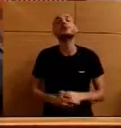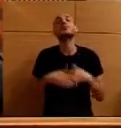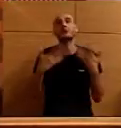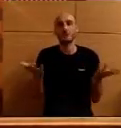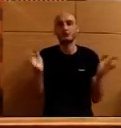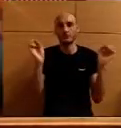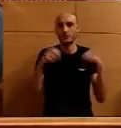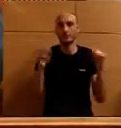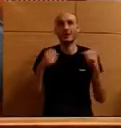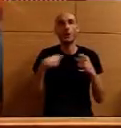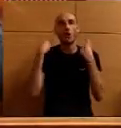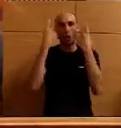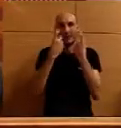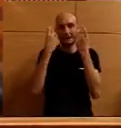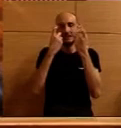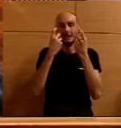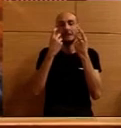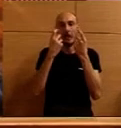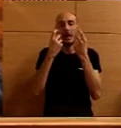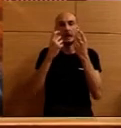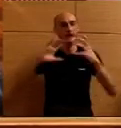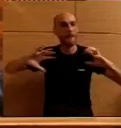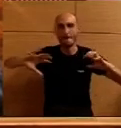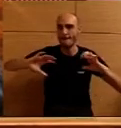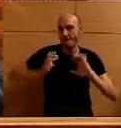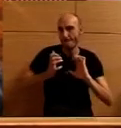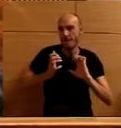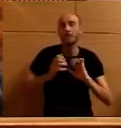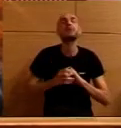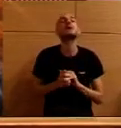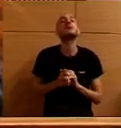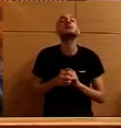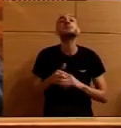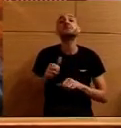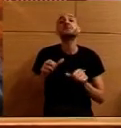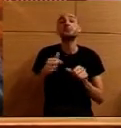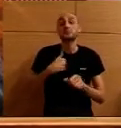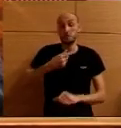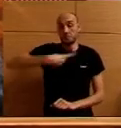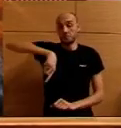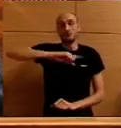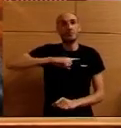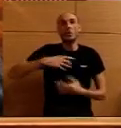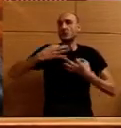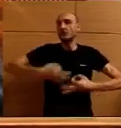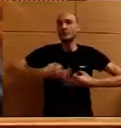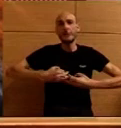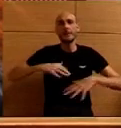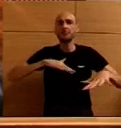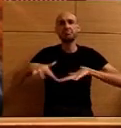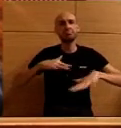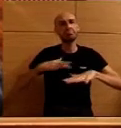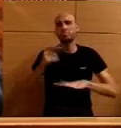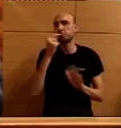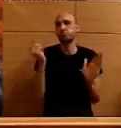voy a intentar resumir las dos intervenciones y así lo vamos a hacer más breve. Nosotros siempre tratamos de actuar lo más rápidamente posible allá donde